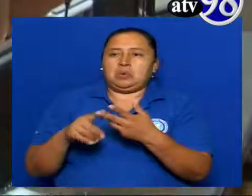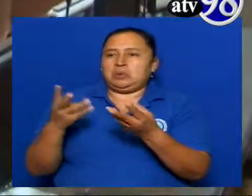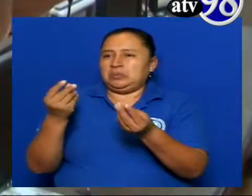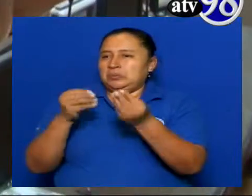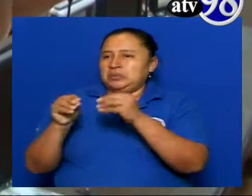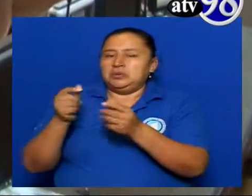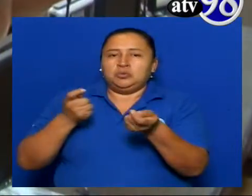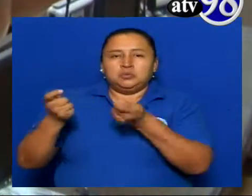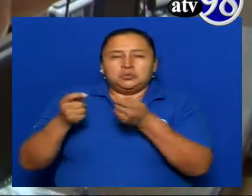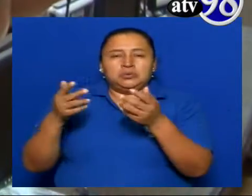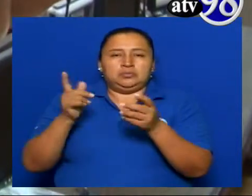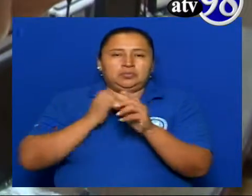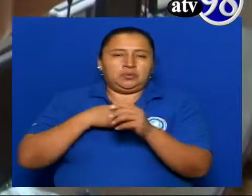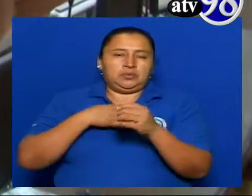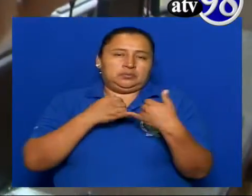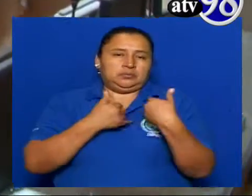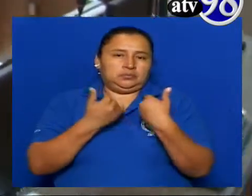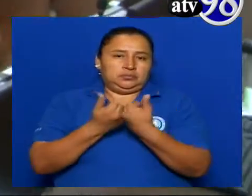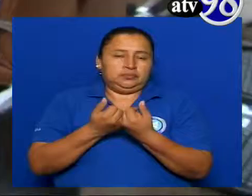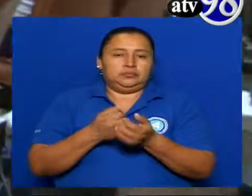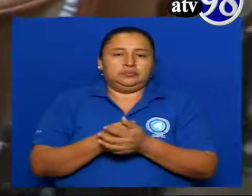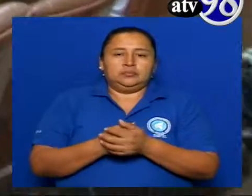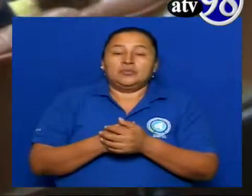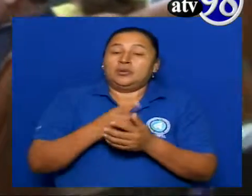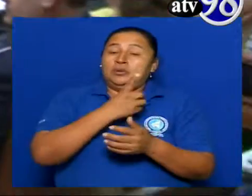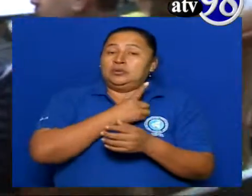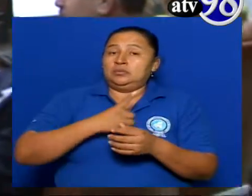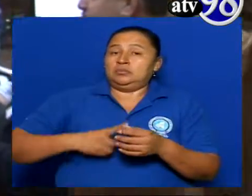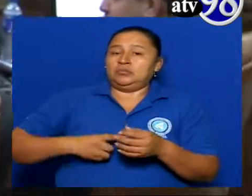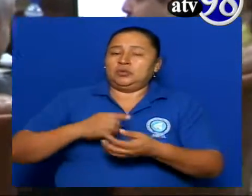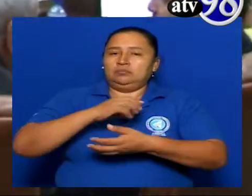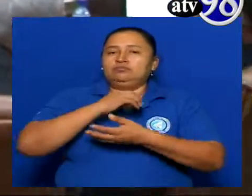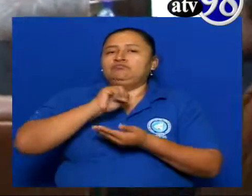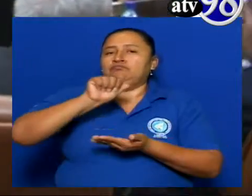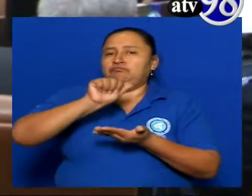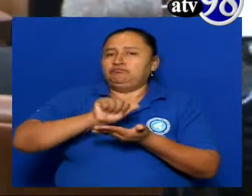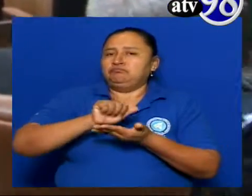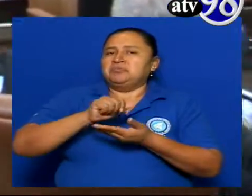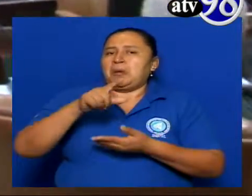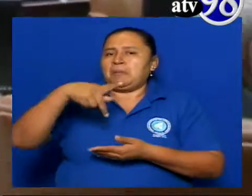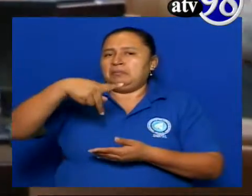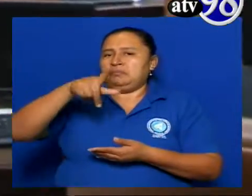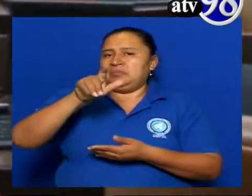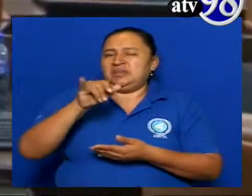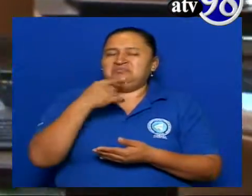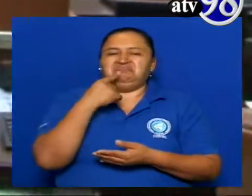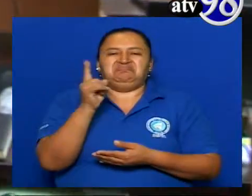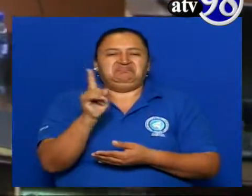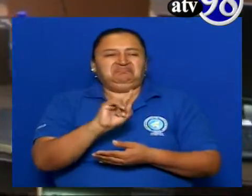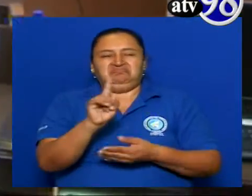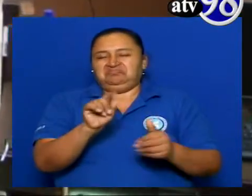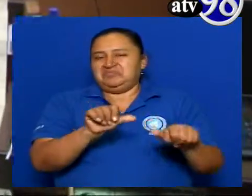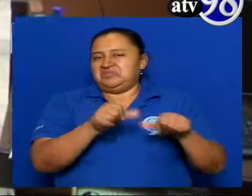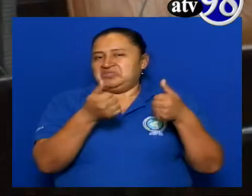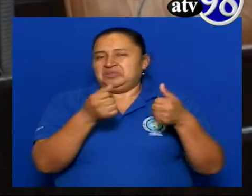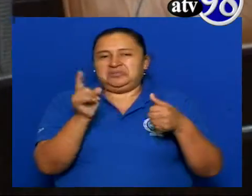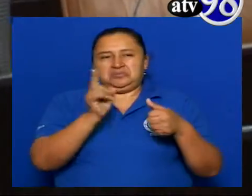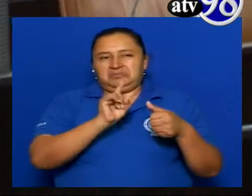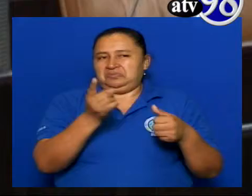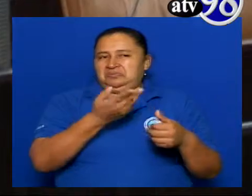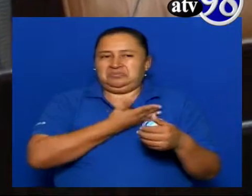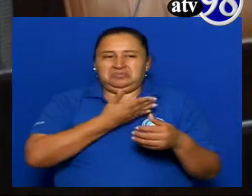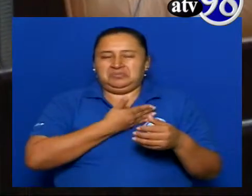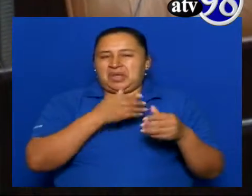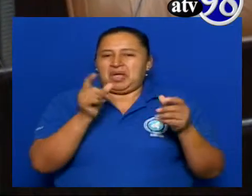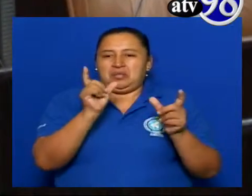institución. Los diputados de la bancada Alianza PLI mostraron su desacuerdo con la creación de estas codirecciones y